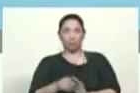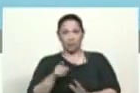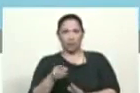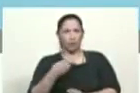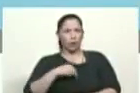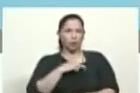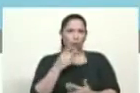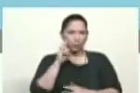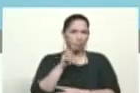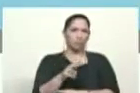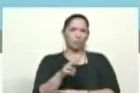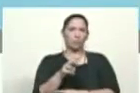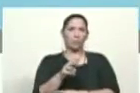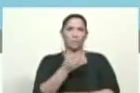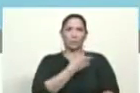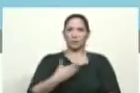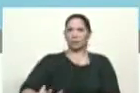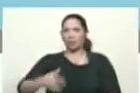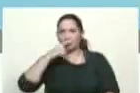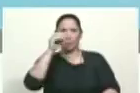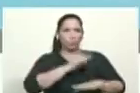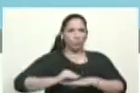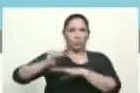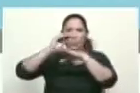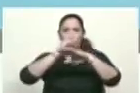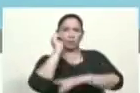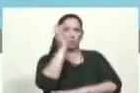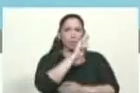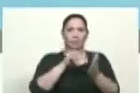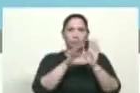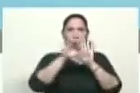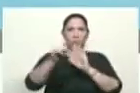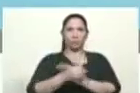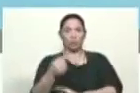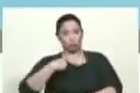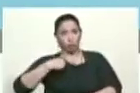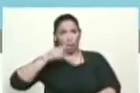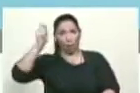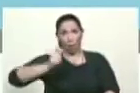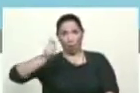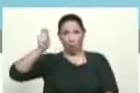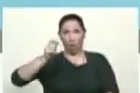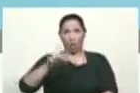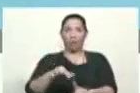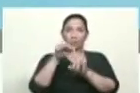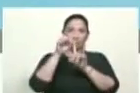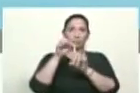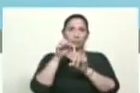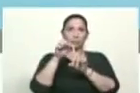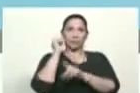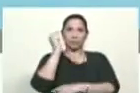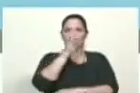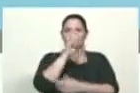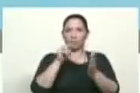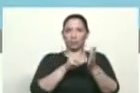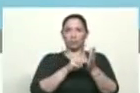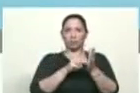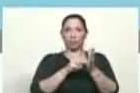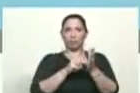cuando el presidente Maduro convocó a la Asamblea Nacional Constituyente. Yo soy diputada electa de la Asamblea Nacional por